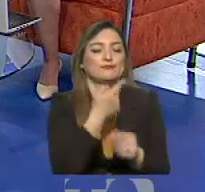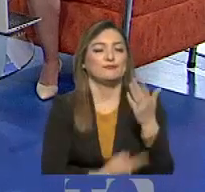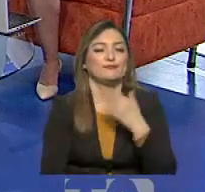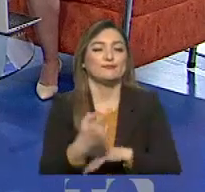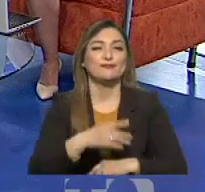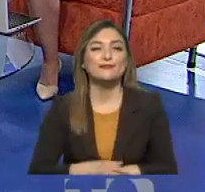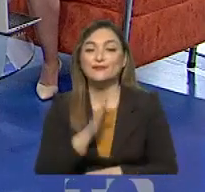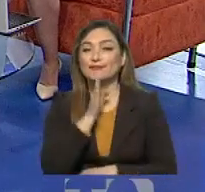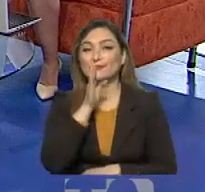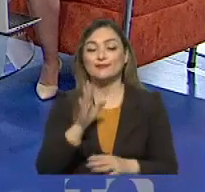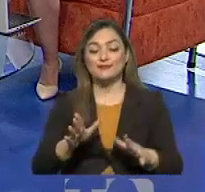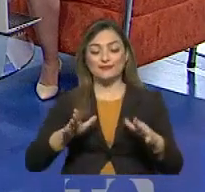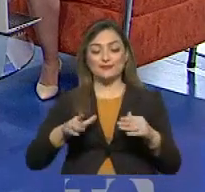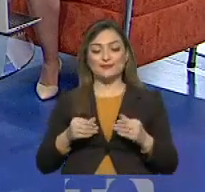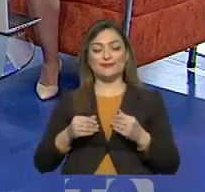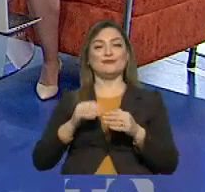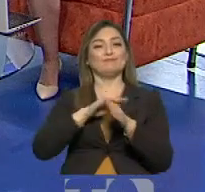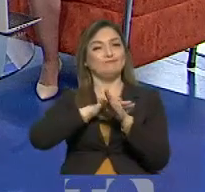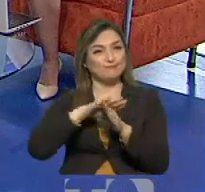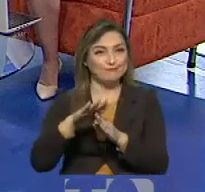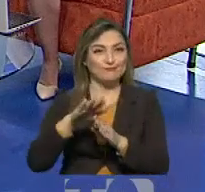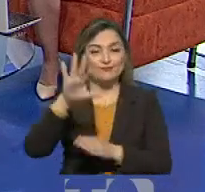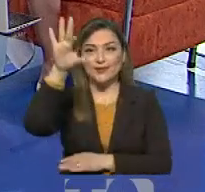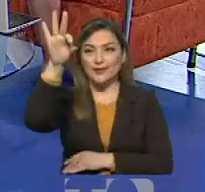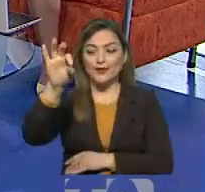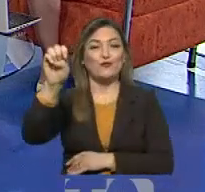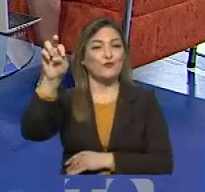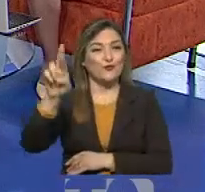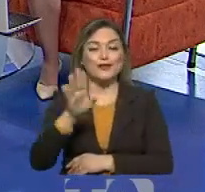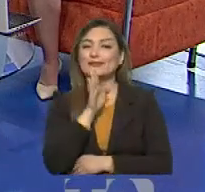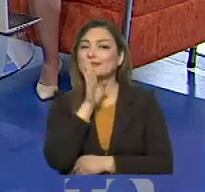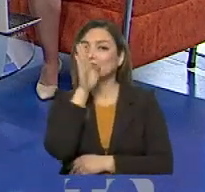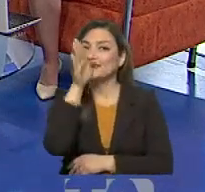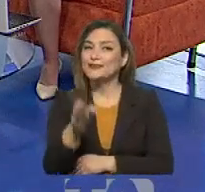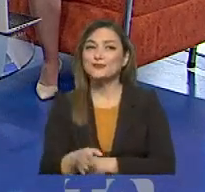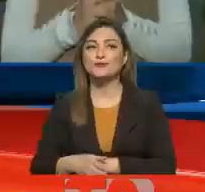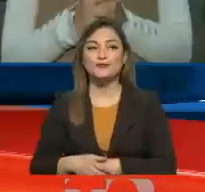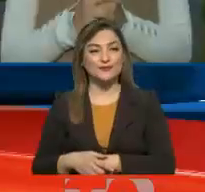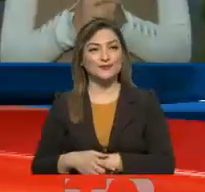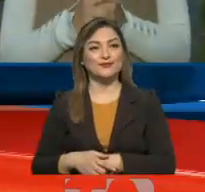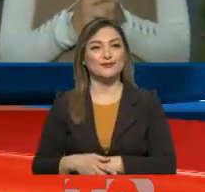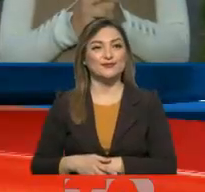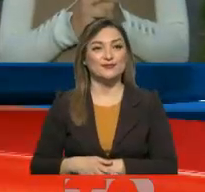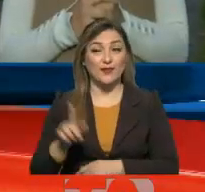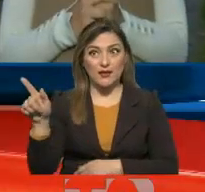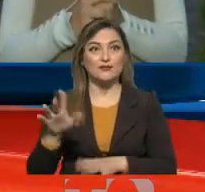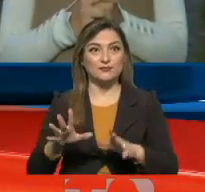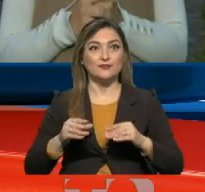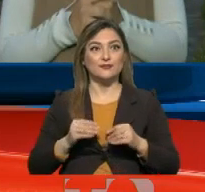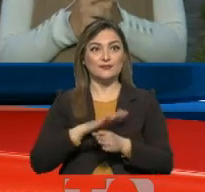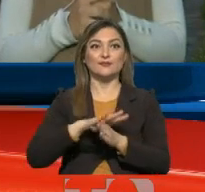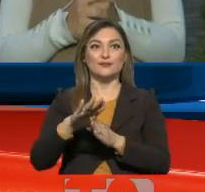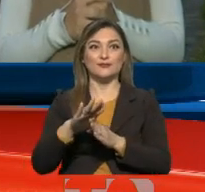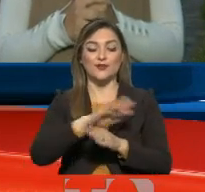quien siempre acepta las invitaciones siempre, es Fernanda Ceballos. Siempre. Vamos a darle siempre la bienvenida también en esta mañana.